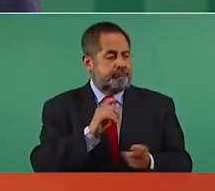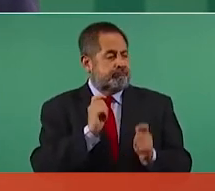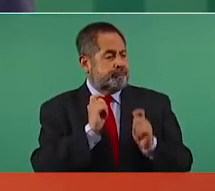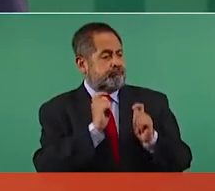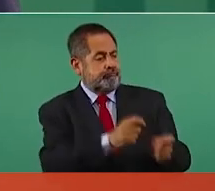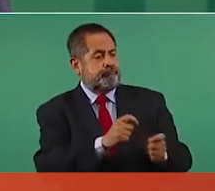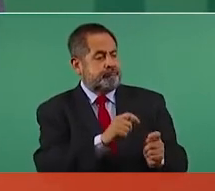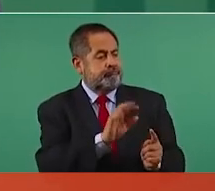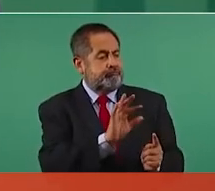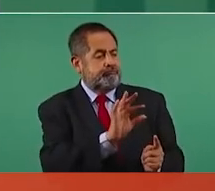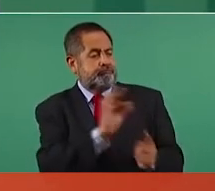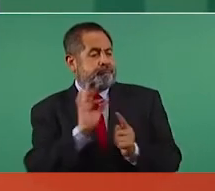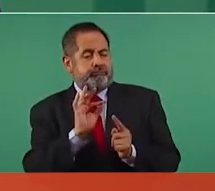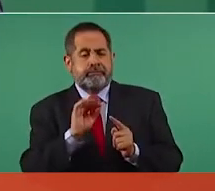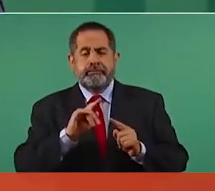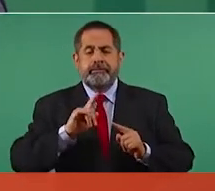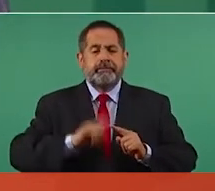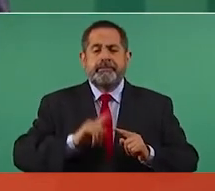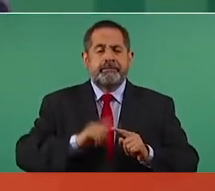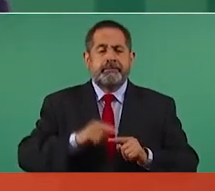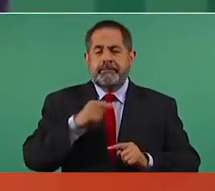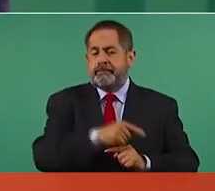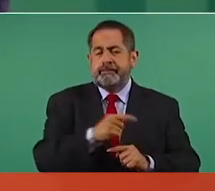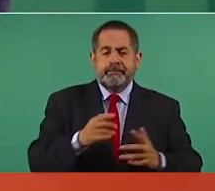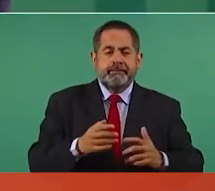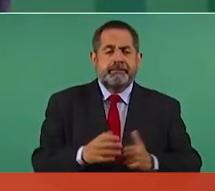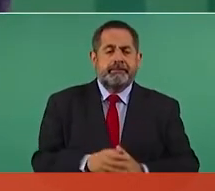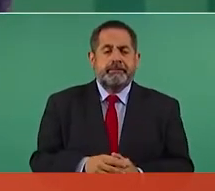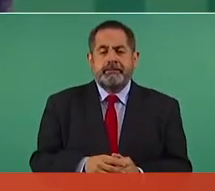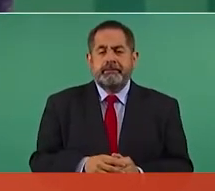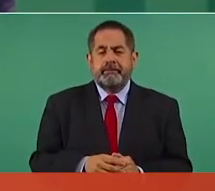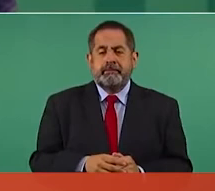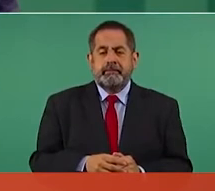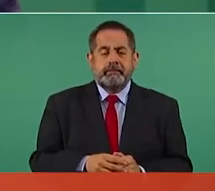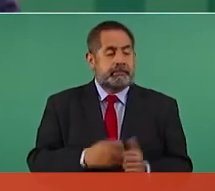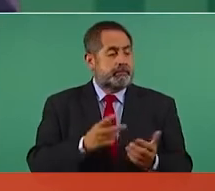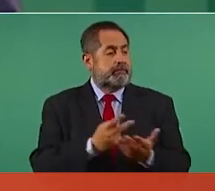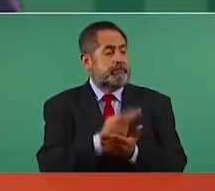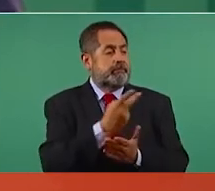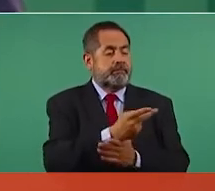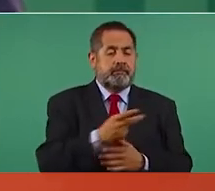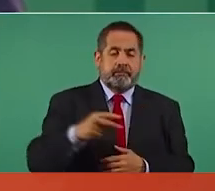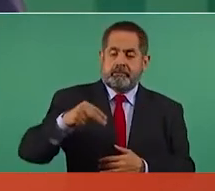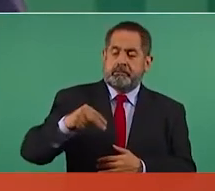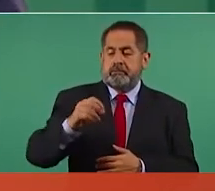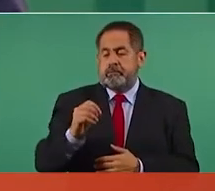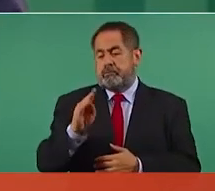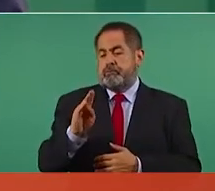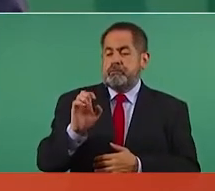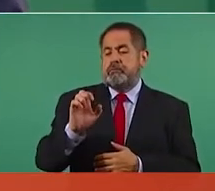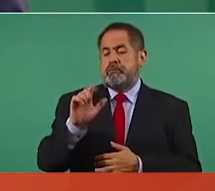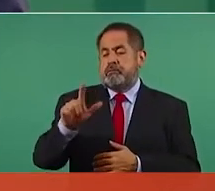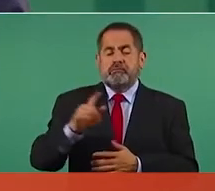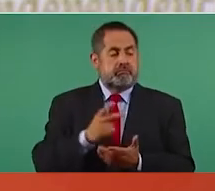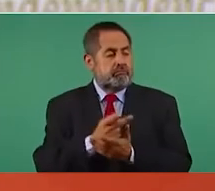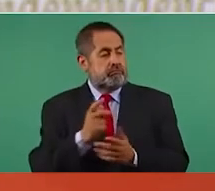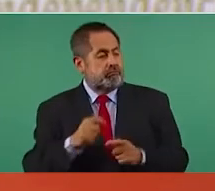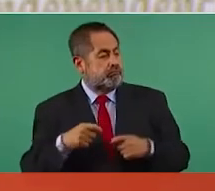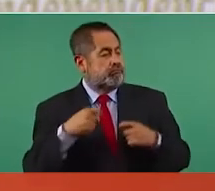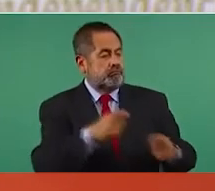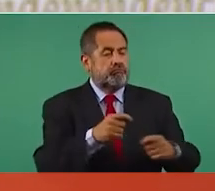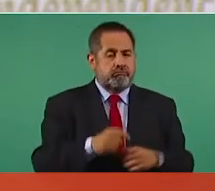nombrar, elegir a los premios Nobel, que